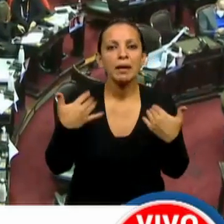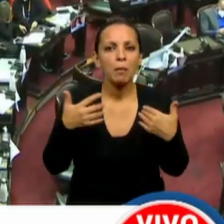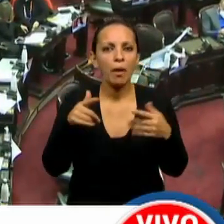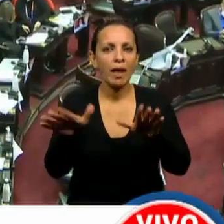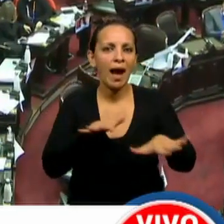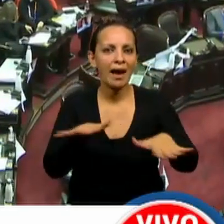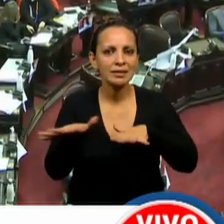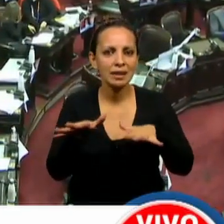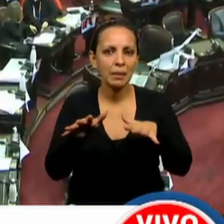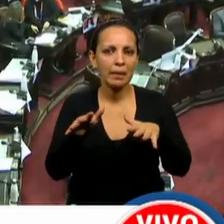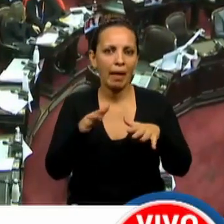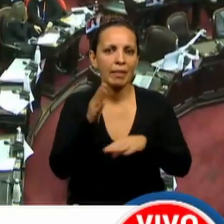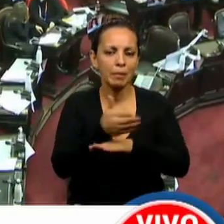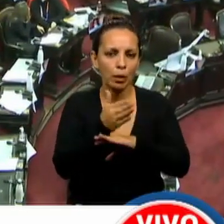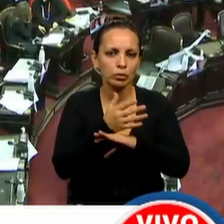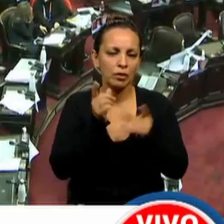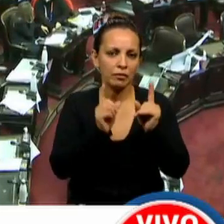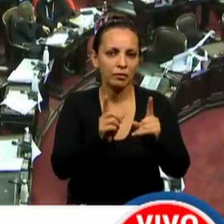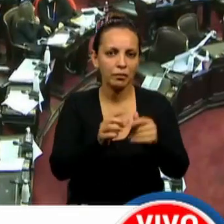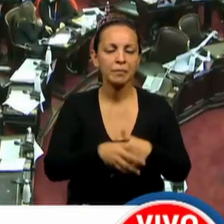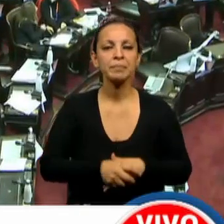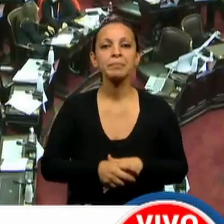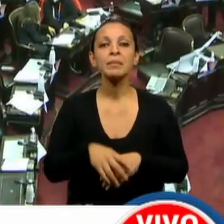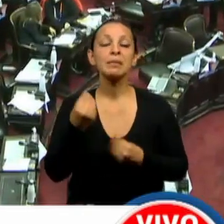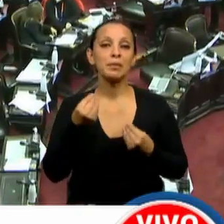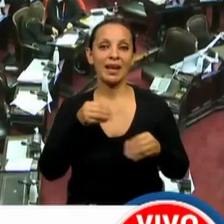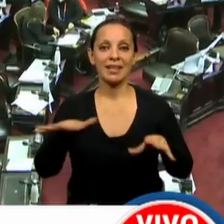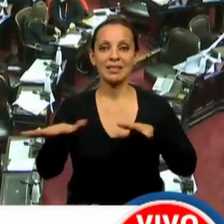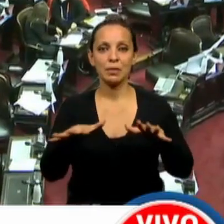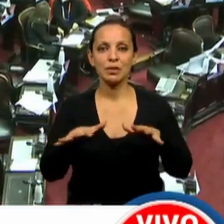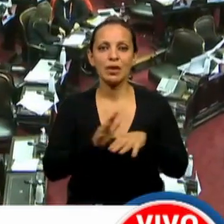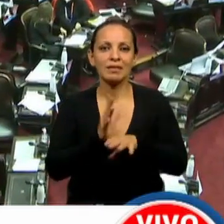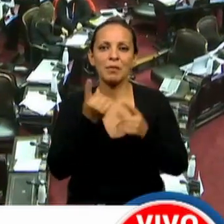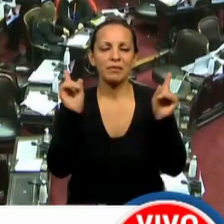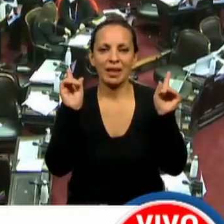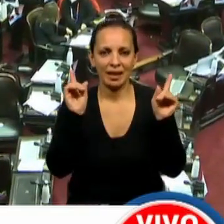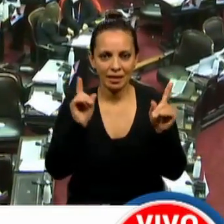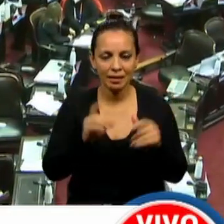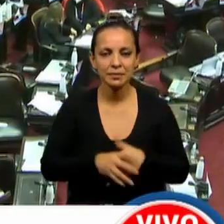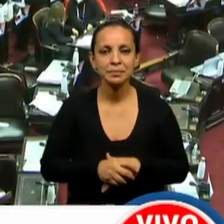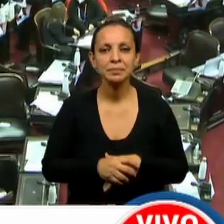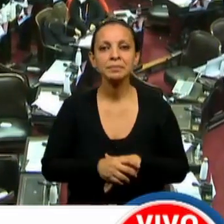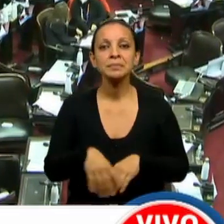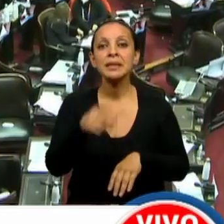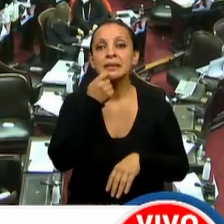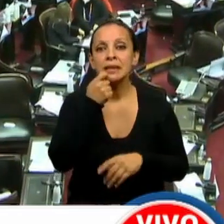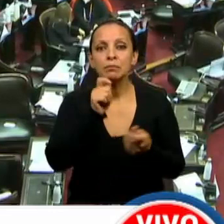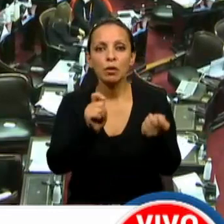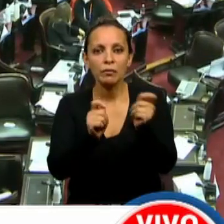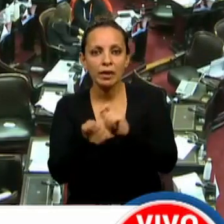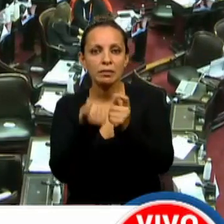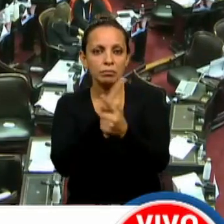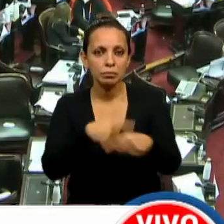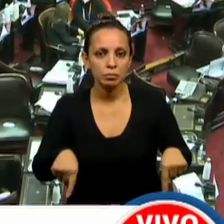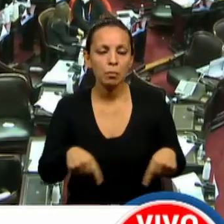actividad, en la comprensión de que se trata de situaciones de excepcionalidad y que, superadas estas, se debe volver